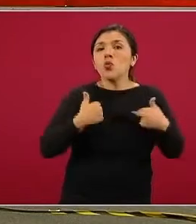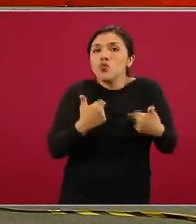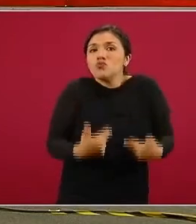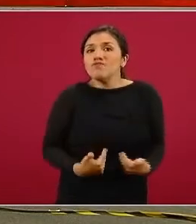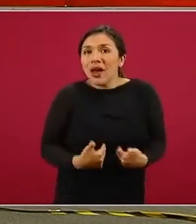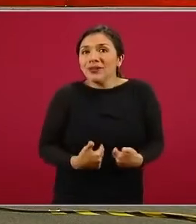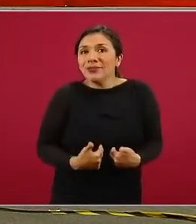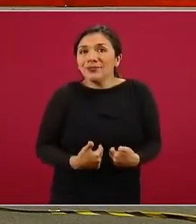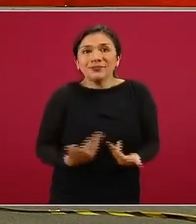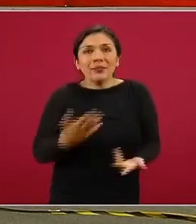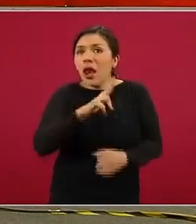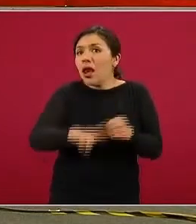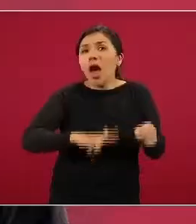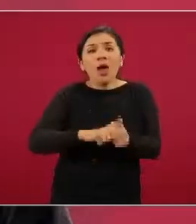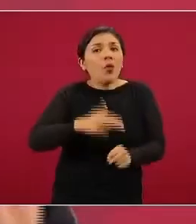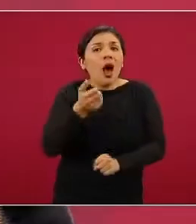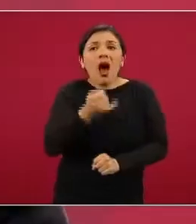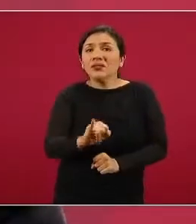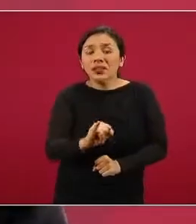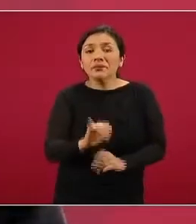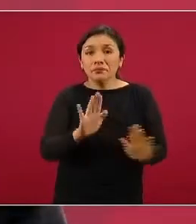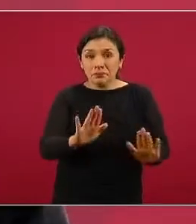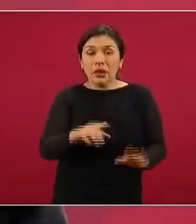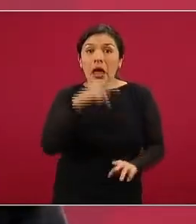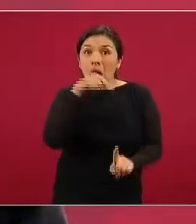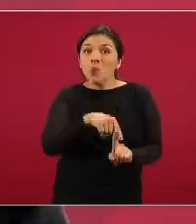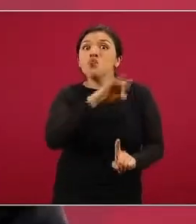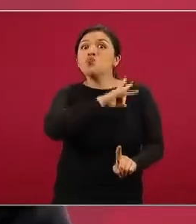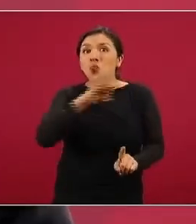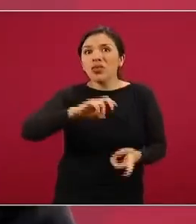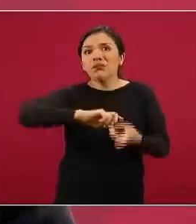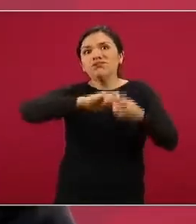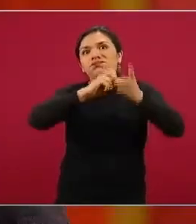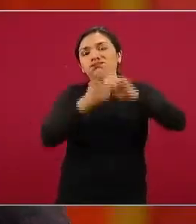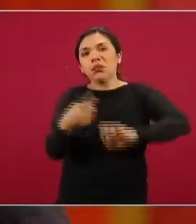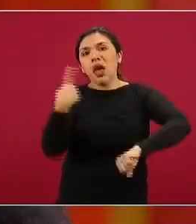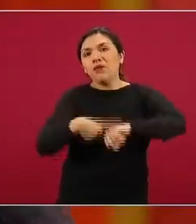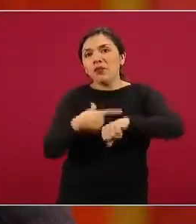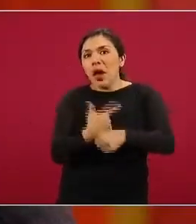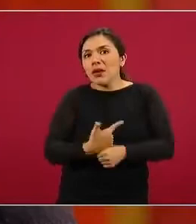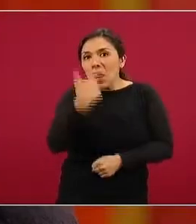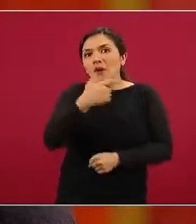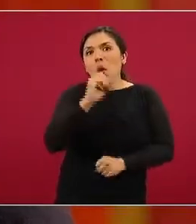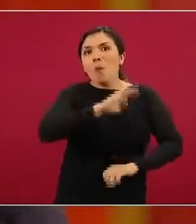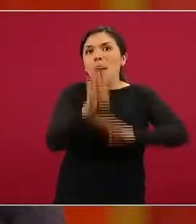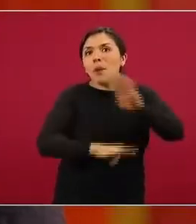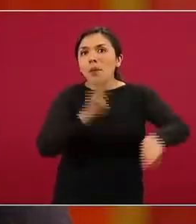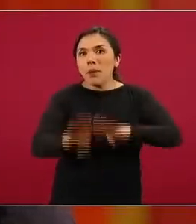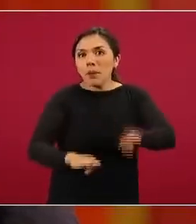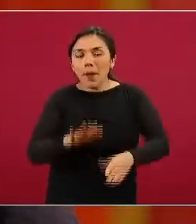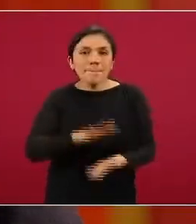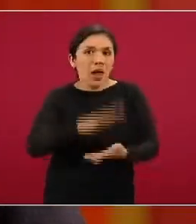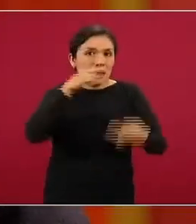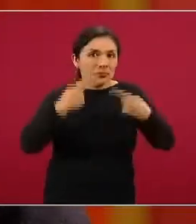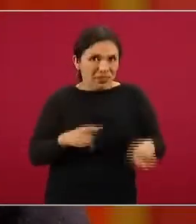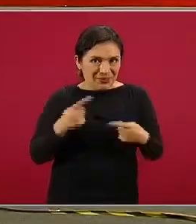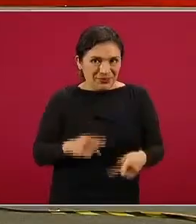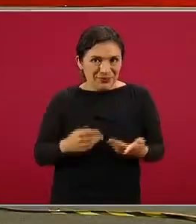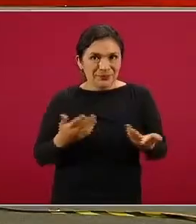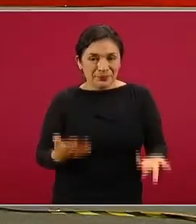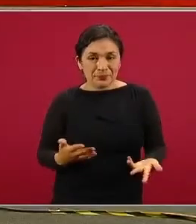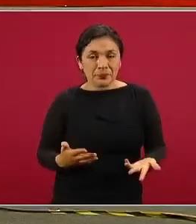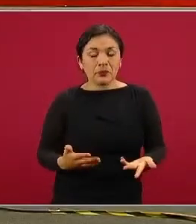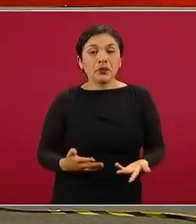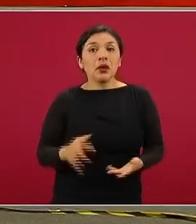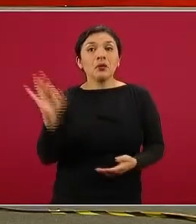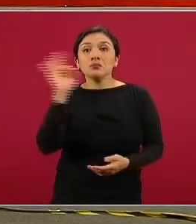forma natural, pero que es capaz de causar enfermedad grave y muerte en las personas.